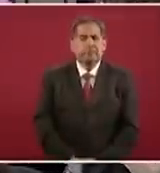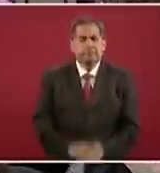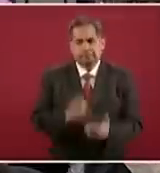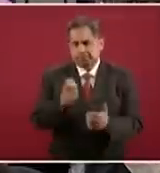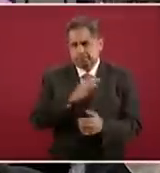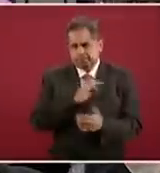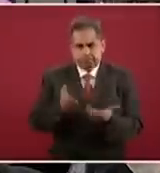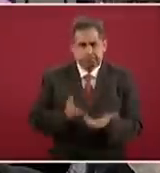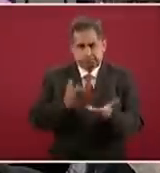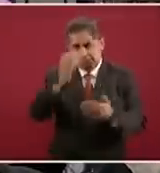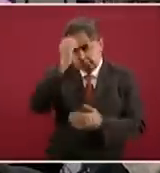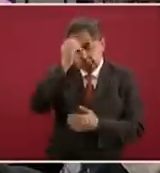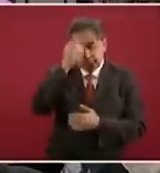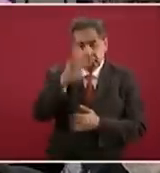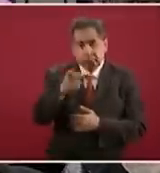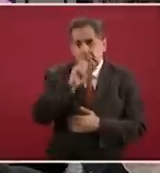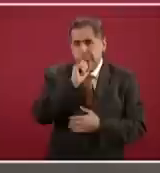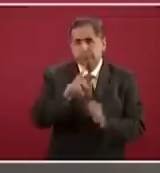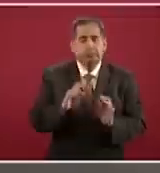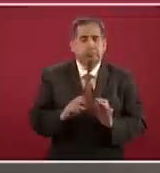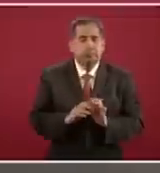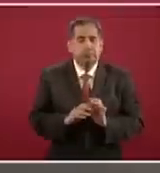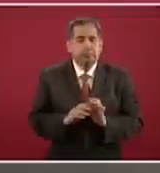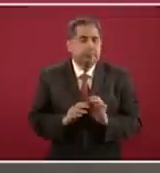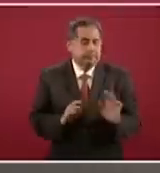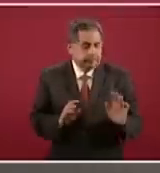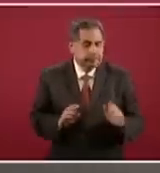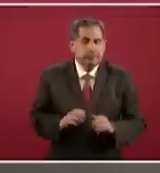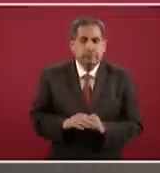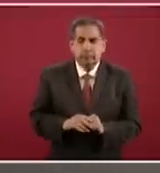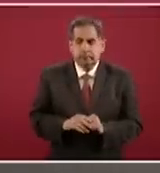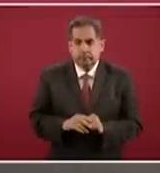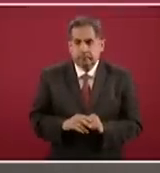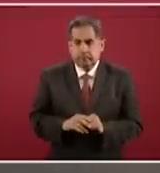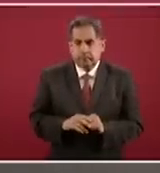Eso es lo que yo opino. Y desde luego ya